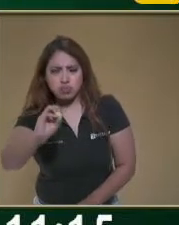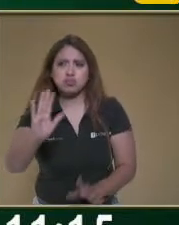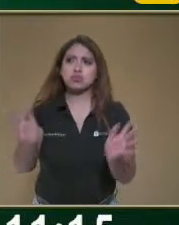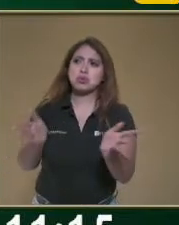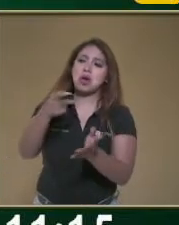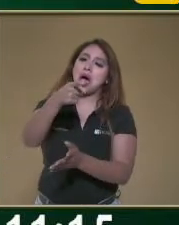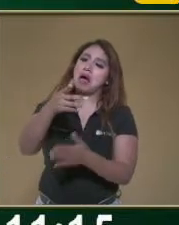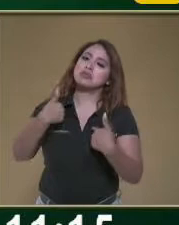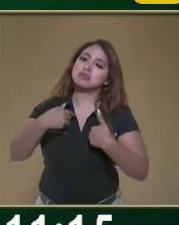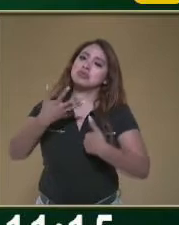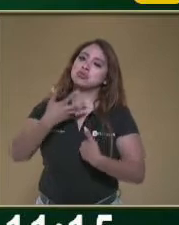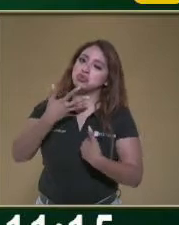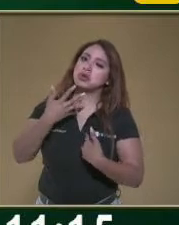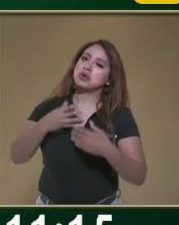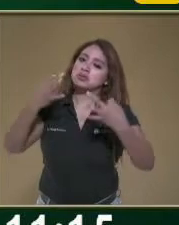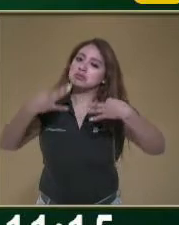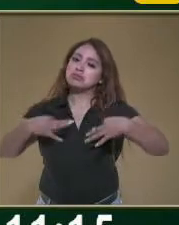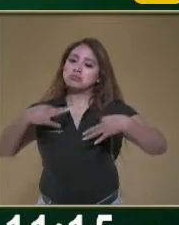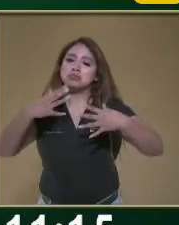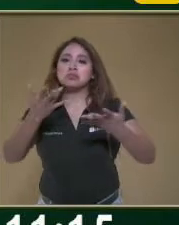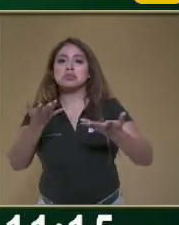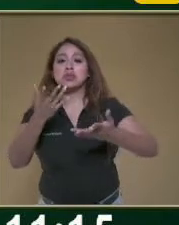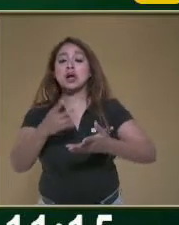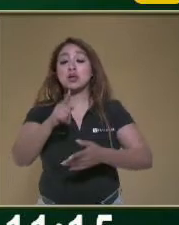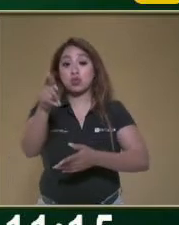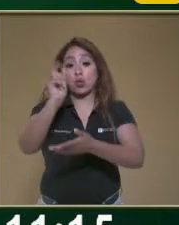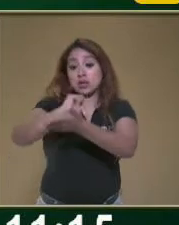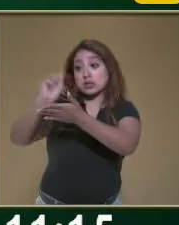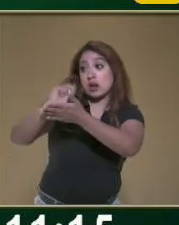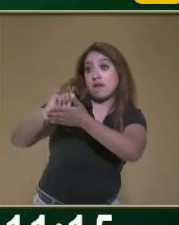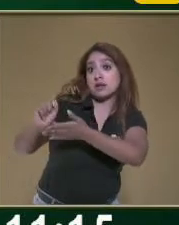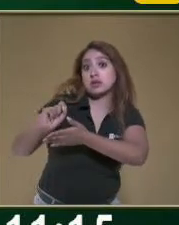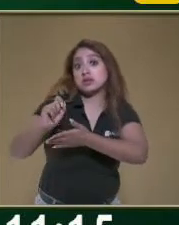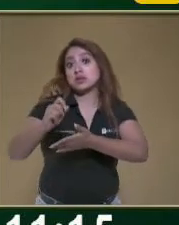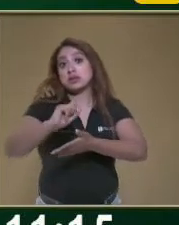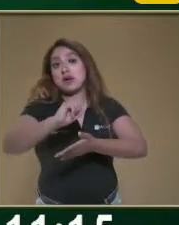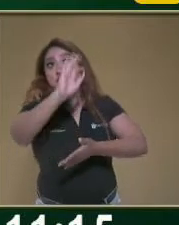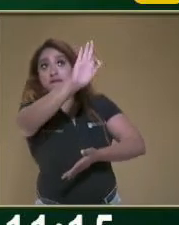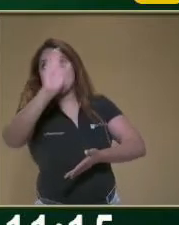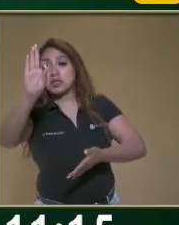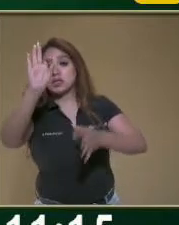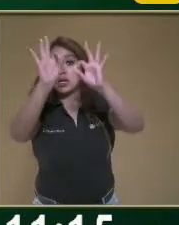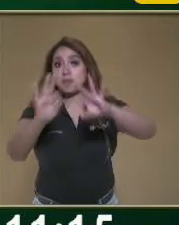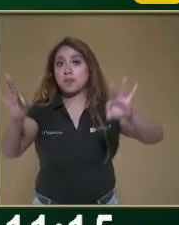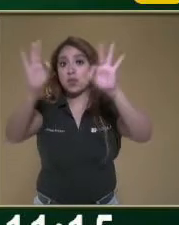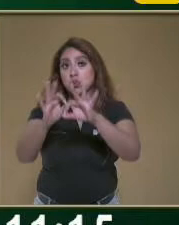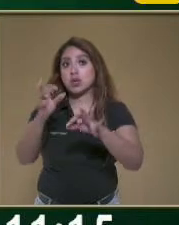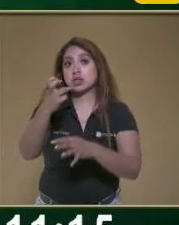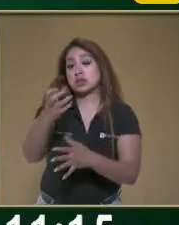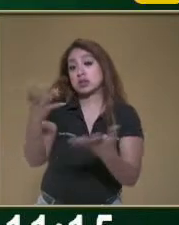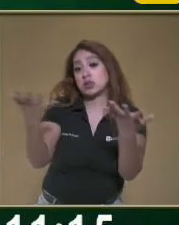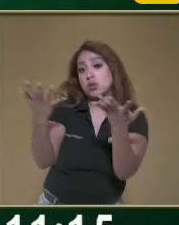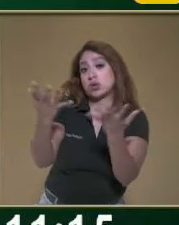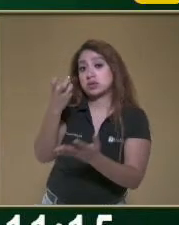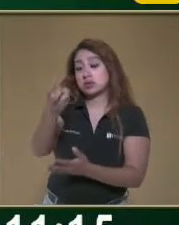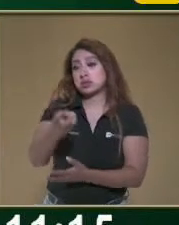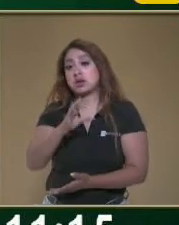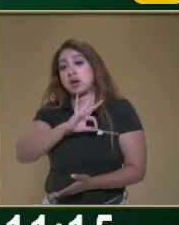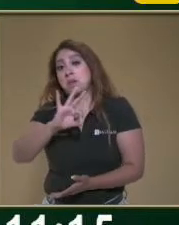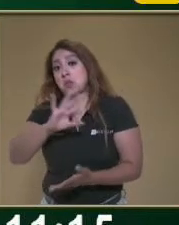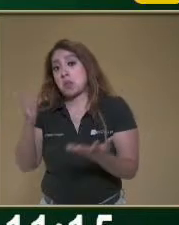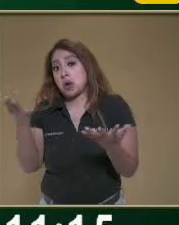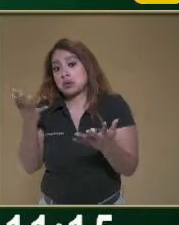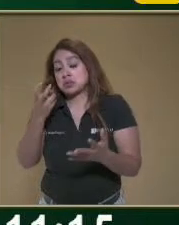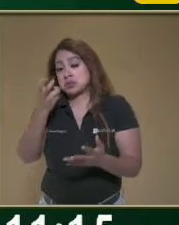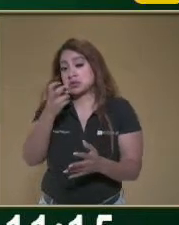diario personal, en ese diario anotas la fecha y anotas las cosas importantes que hiciste o que te ocurrieron en